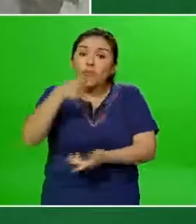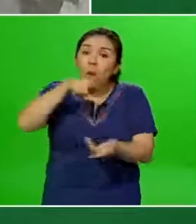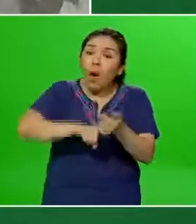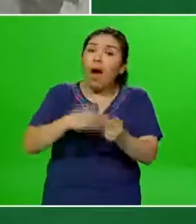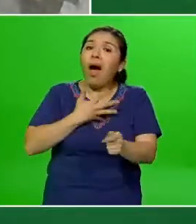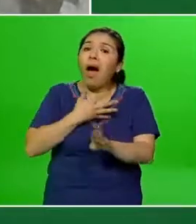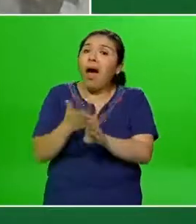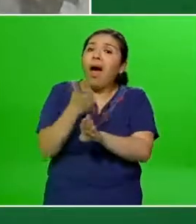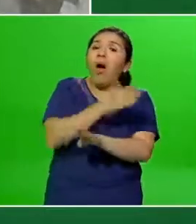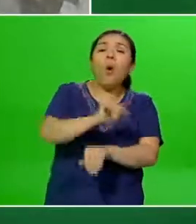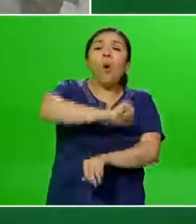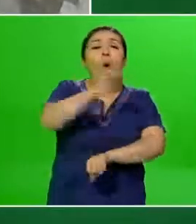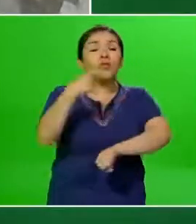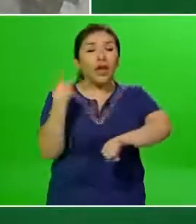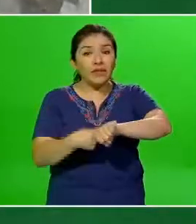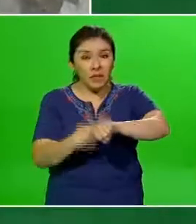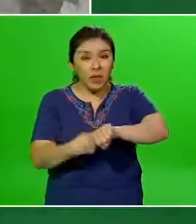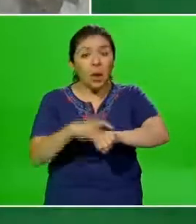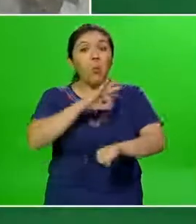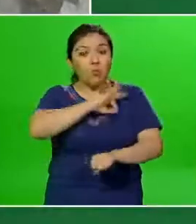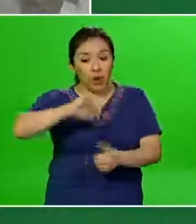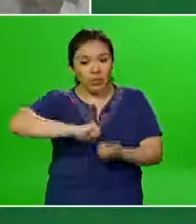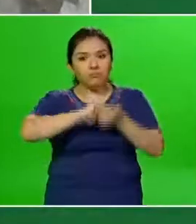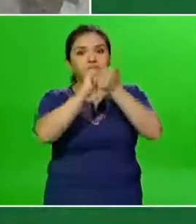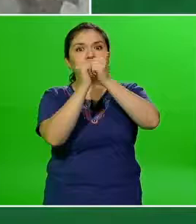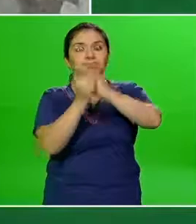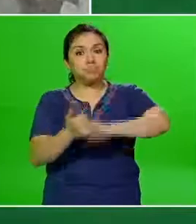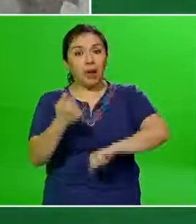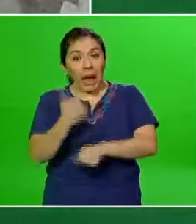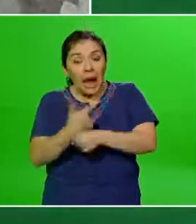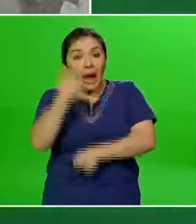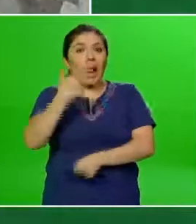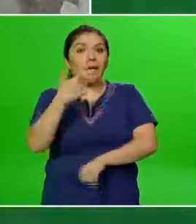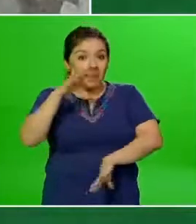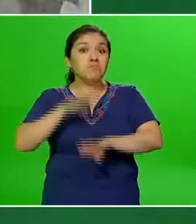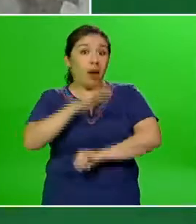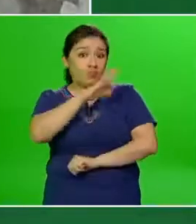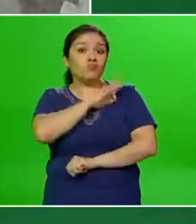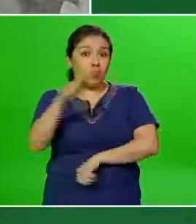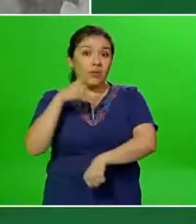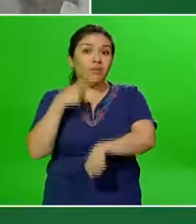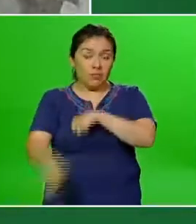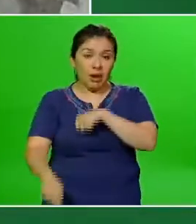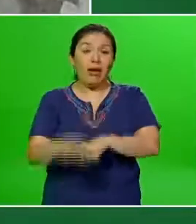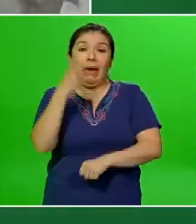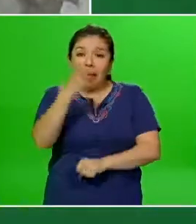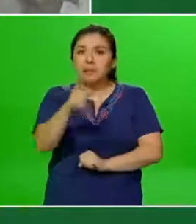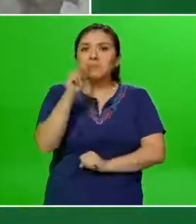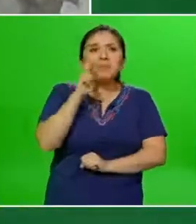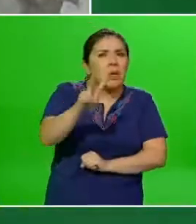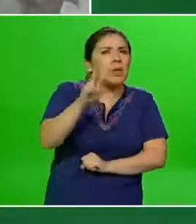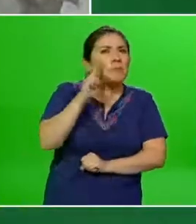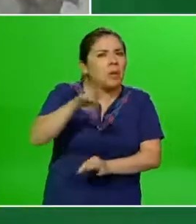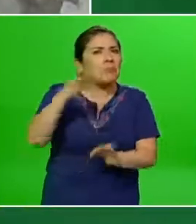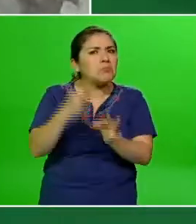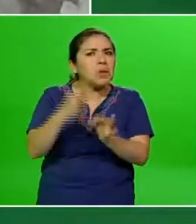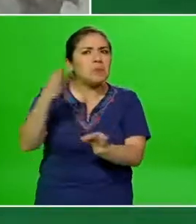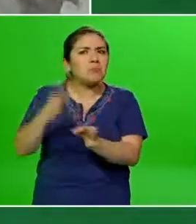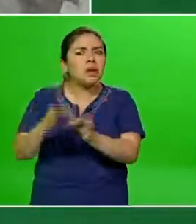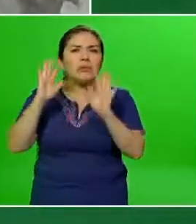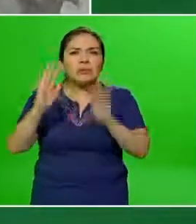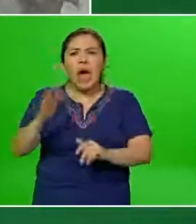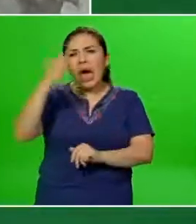de base, pues el riesgo de complicación se acentúa. Eso es algo que lo hemos visto, que lo